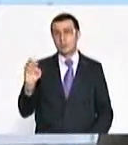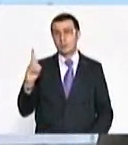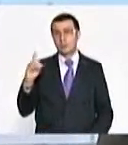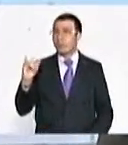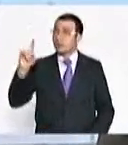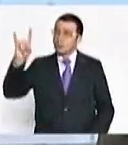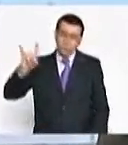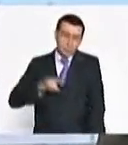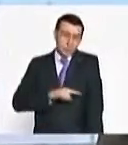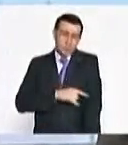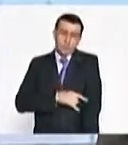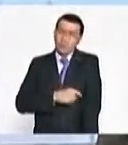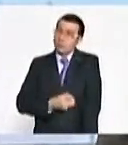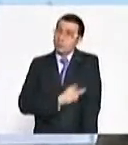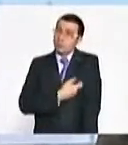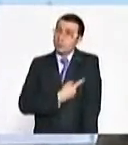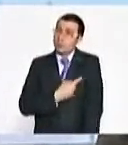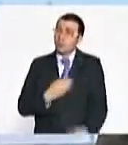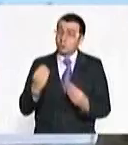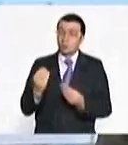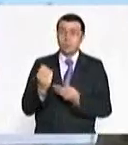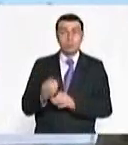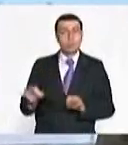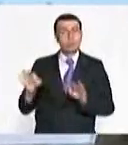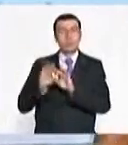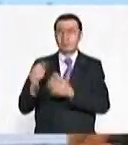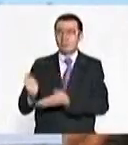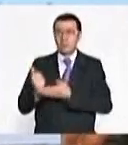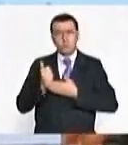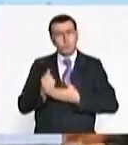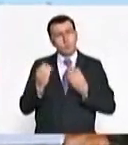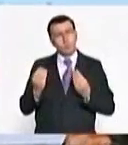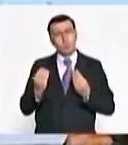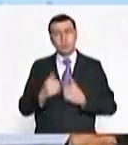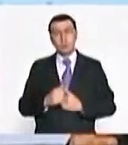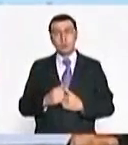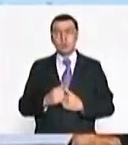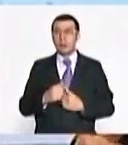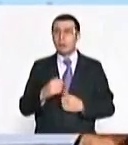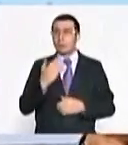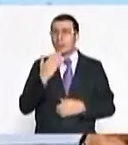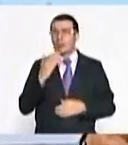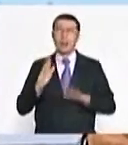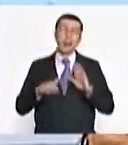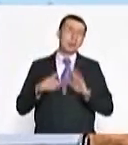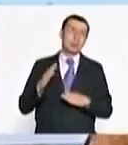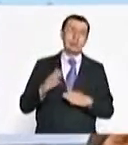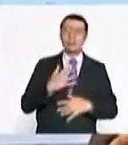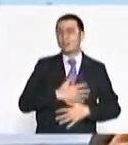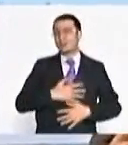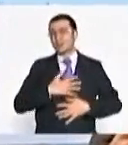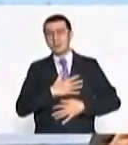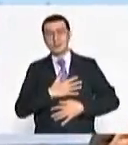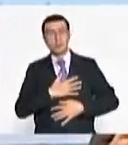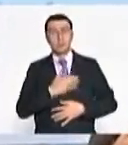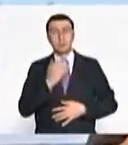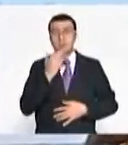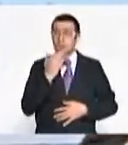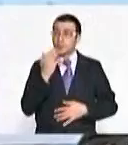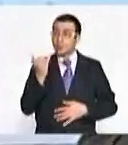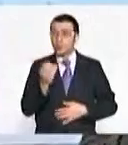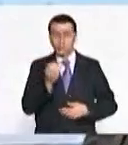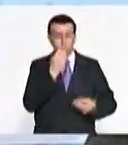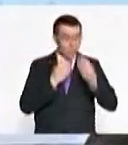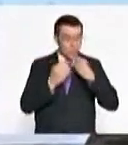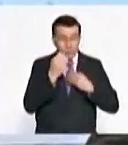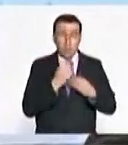y los beneficios son muy grandes. Esos déficits que de pronto tenemos porque tomamos el alimento inadecuado,